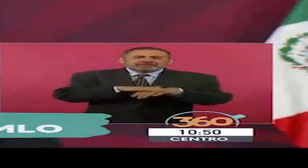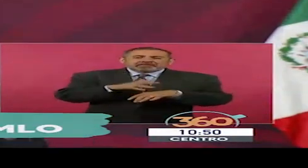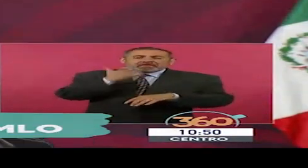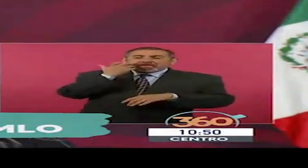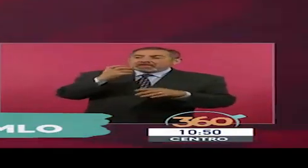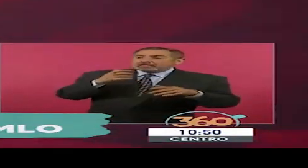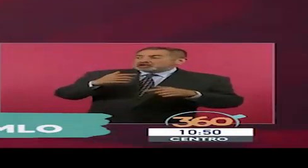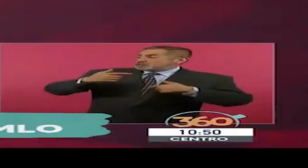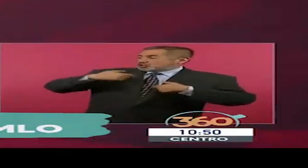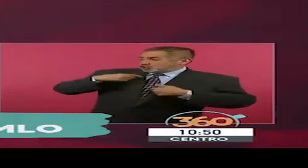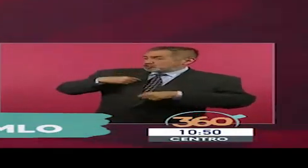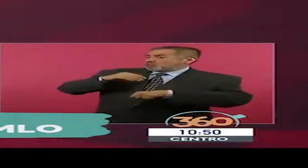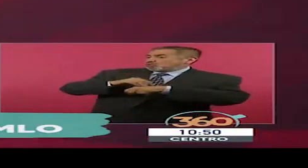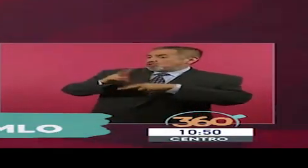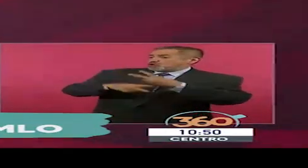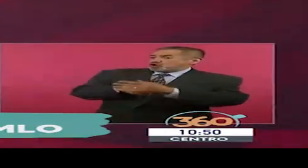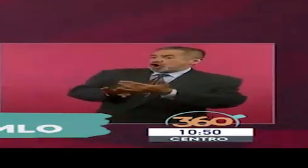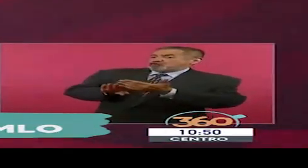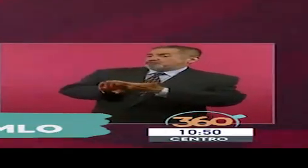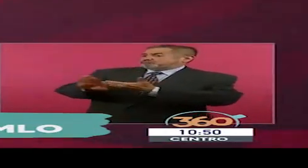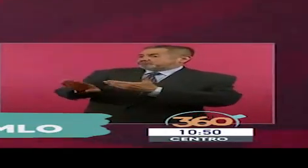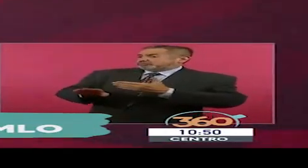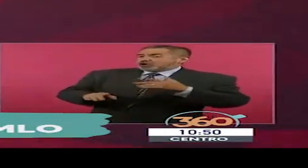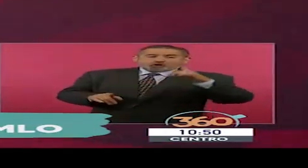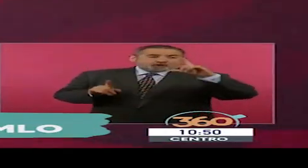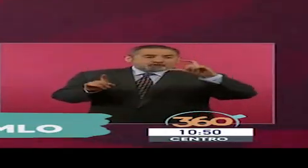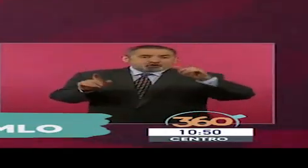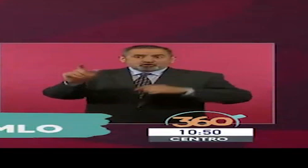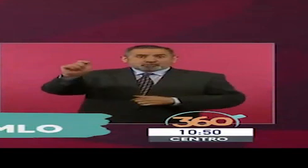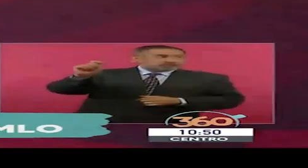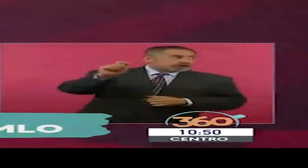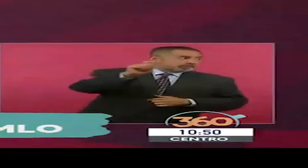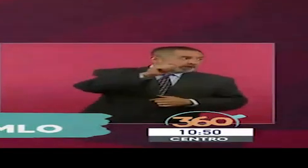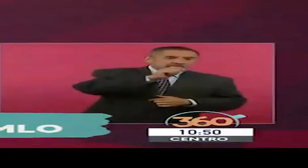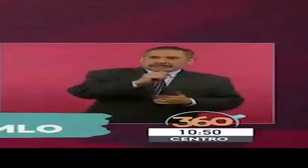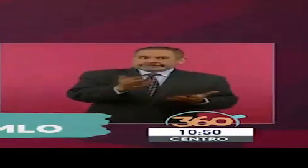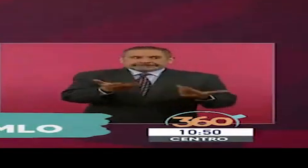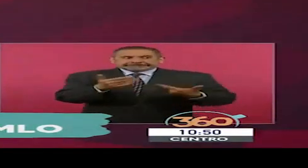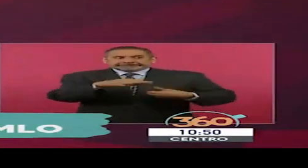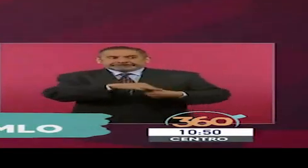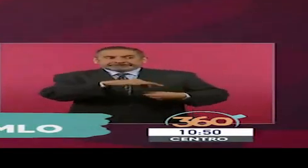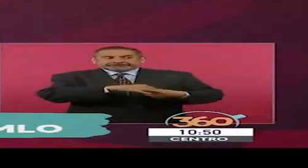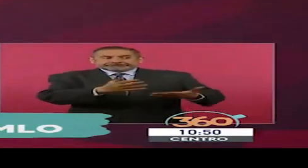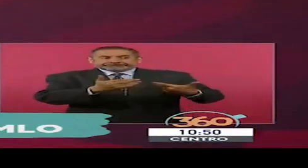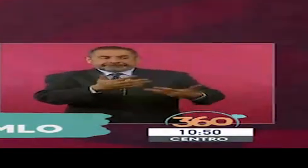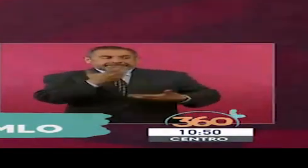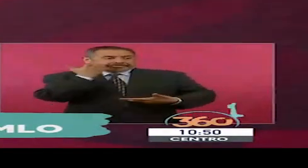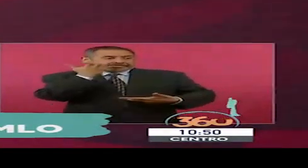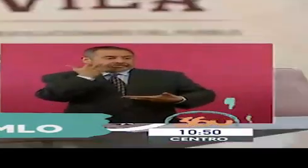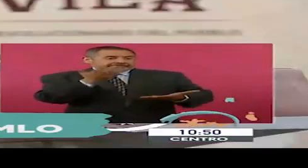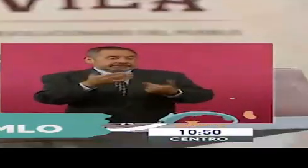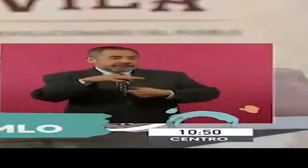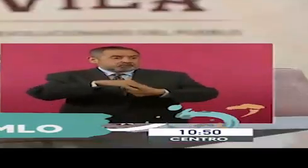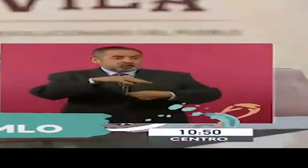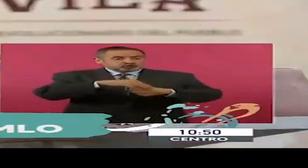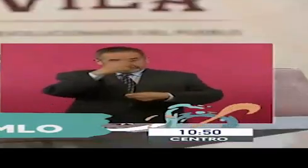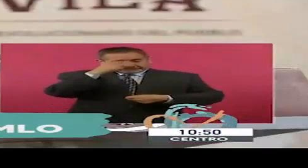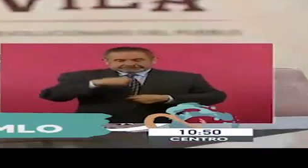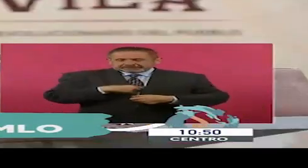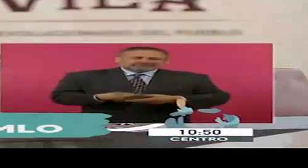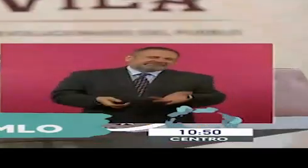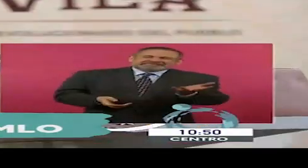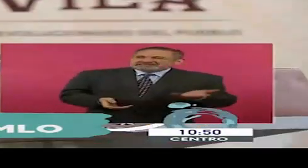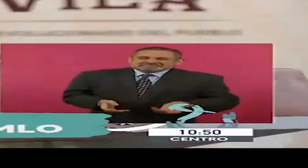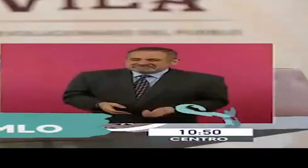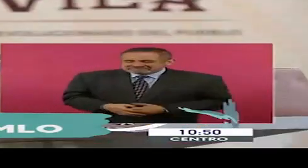tomarse la foto y para sacar votos o pretender sacar votos porque